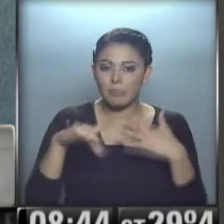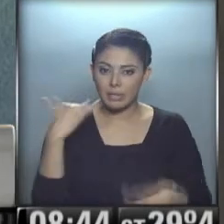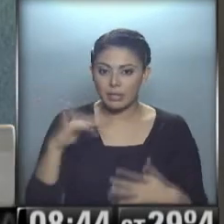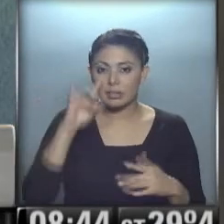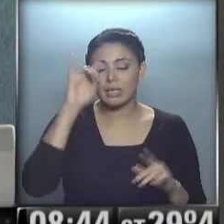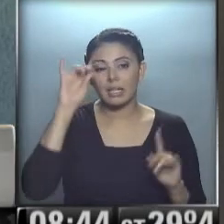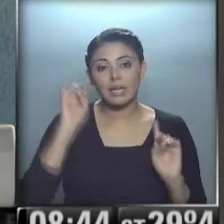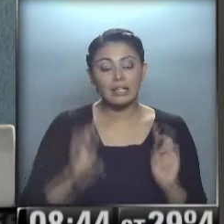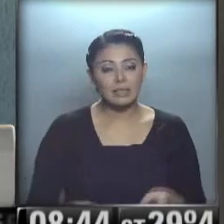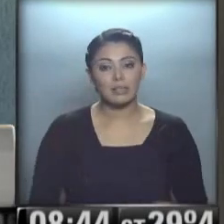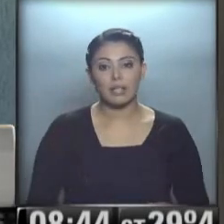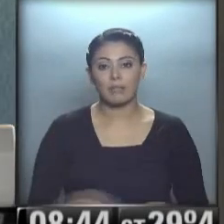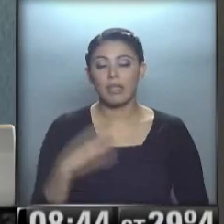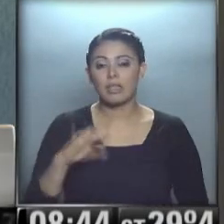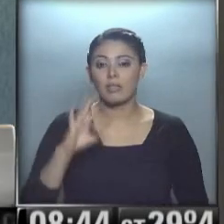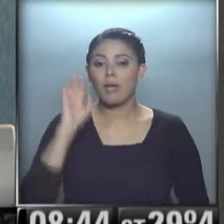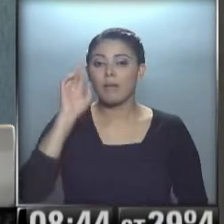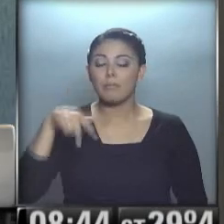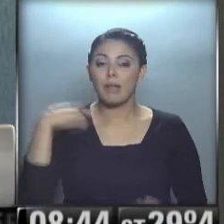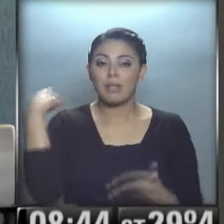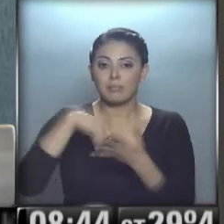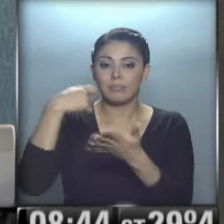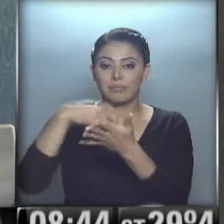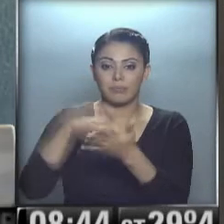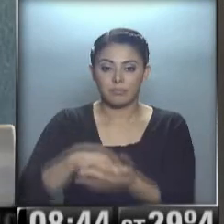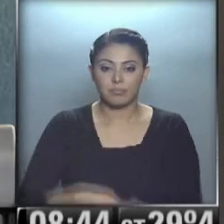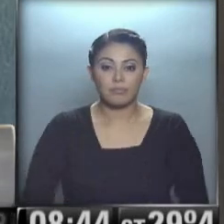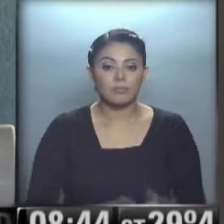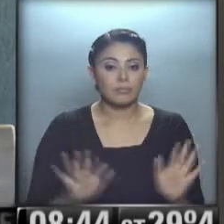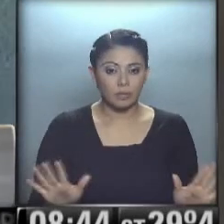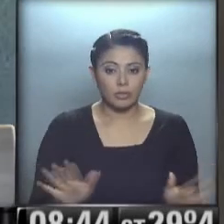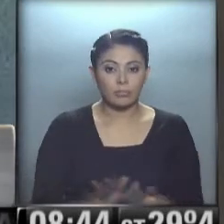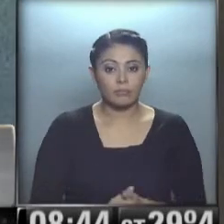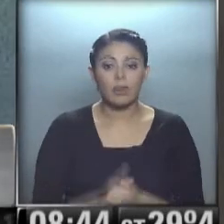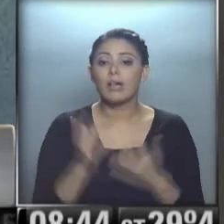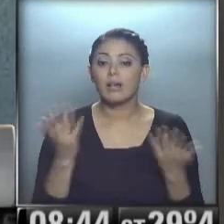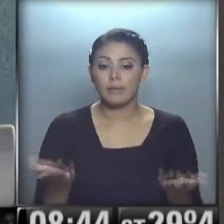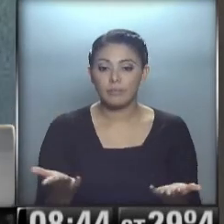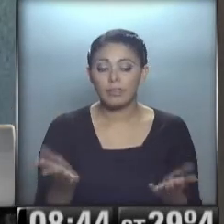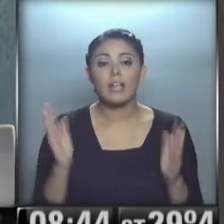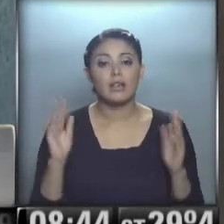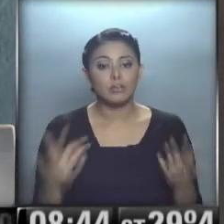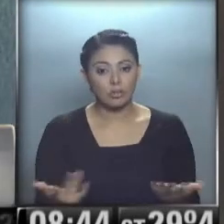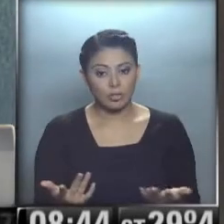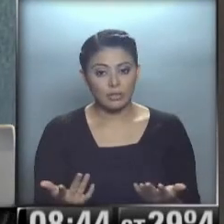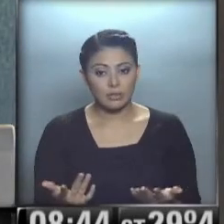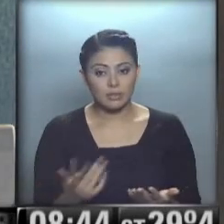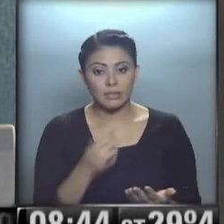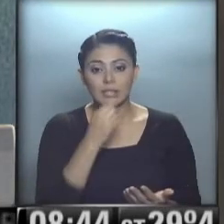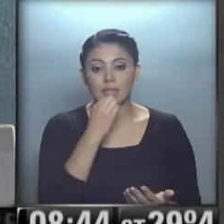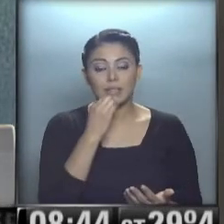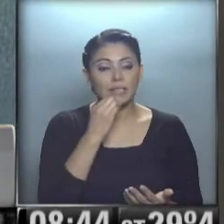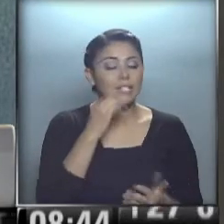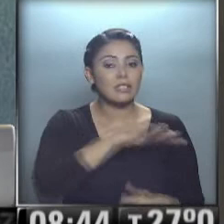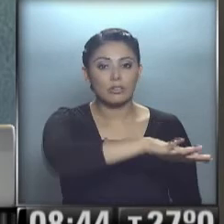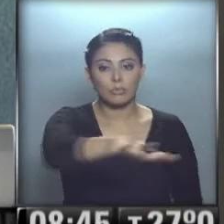deben ejecutar los planes de inversiones correspondientes. Bueno, muy bien, entonces, en el